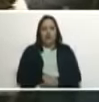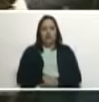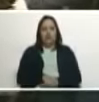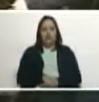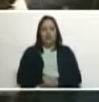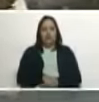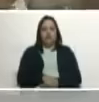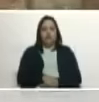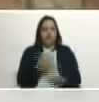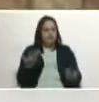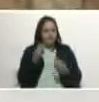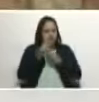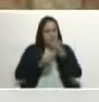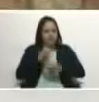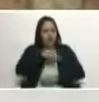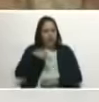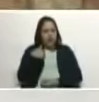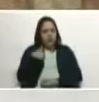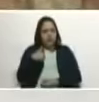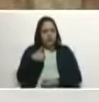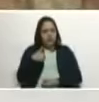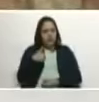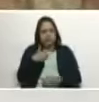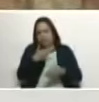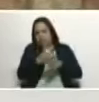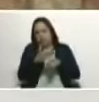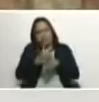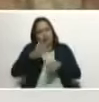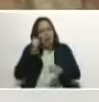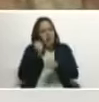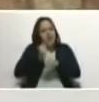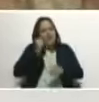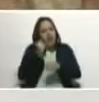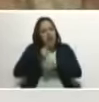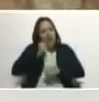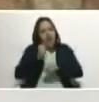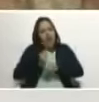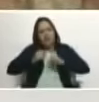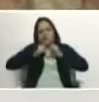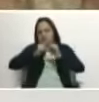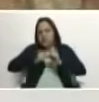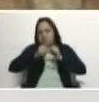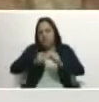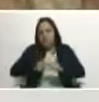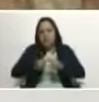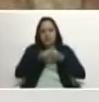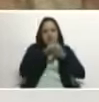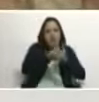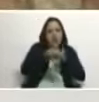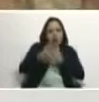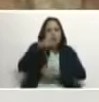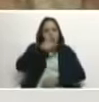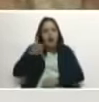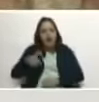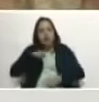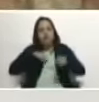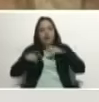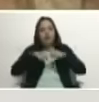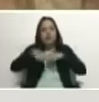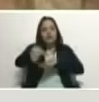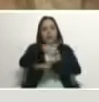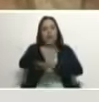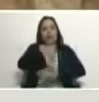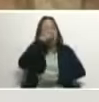¿Y qué hicimos nosotros? Trabajar, perseverar, hablar al pueblo, movilizar a nuestro pueblo,